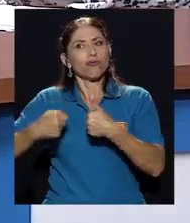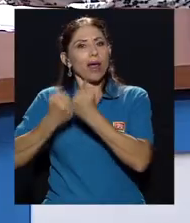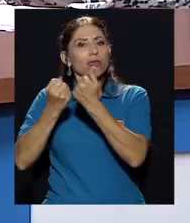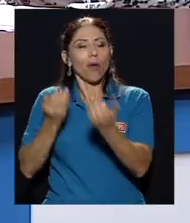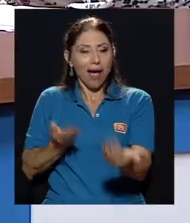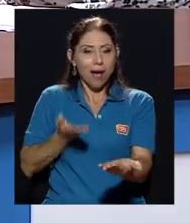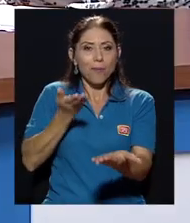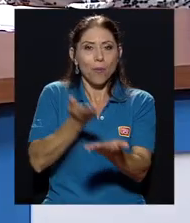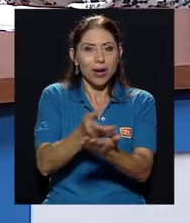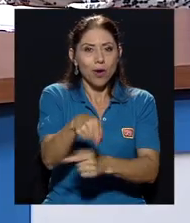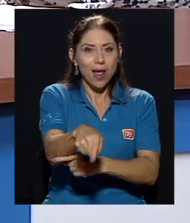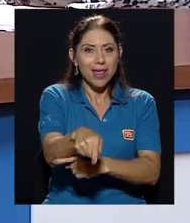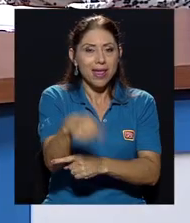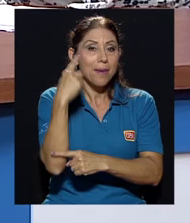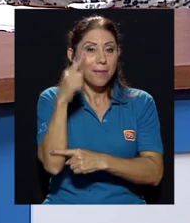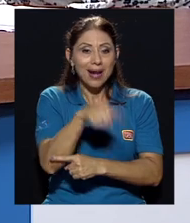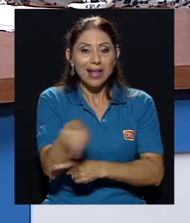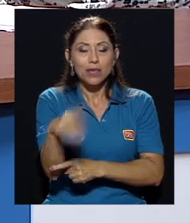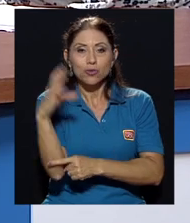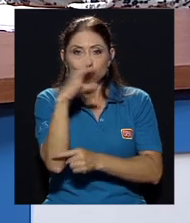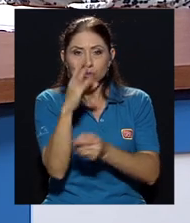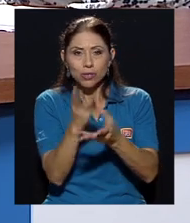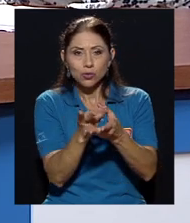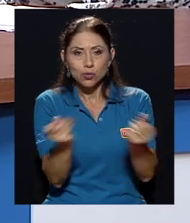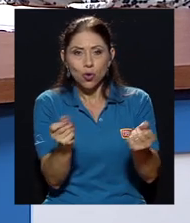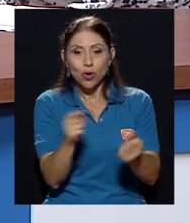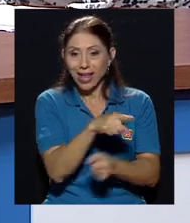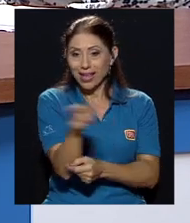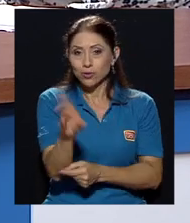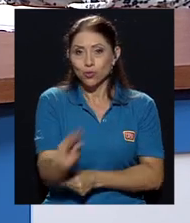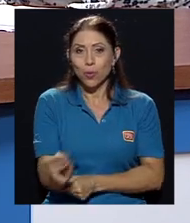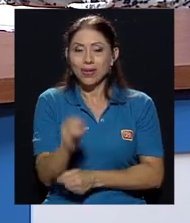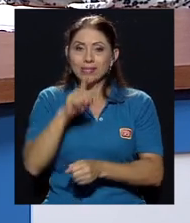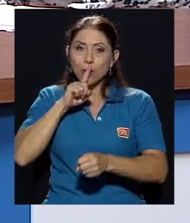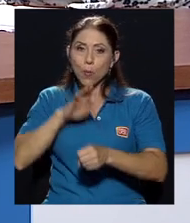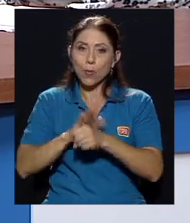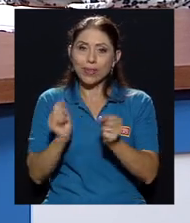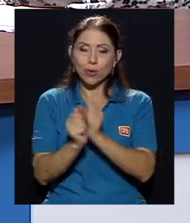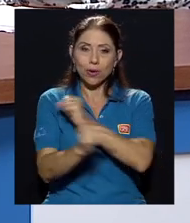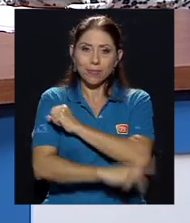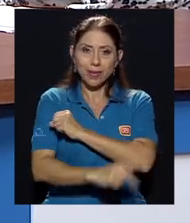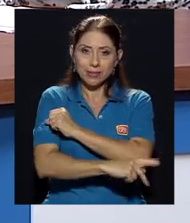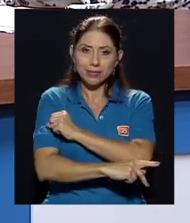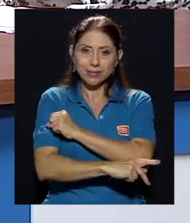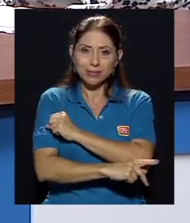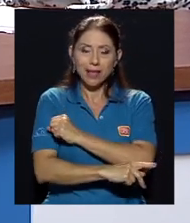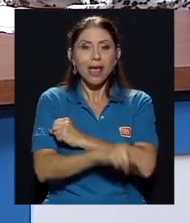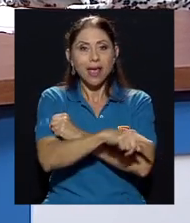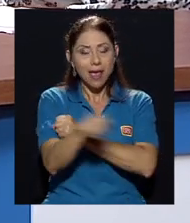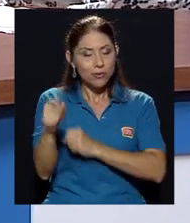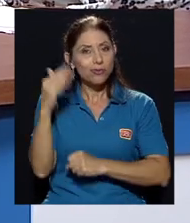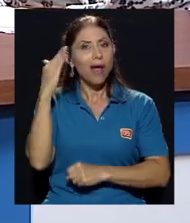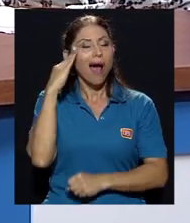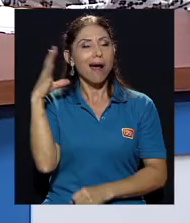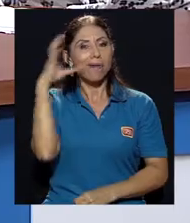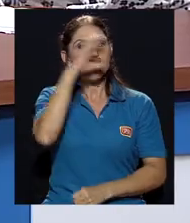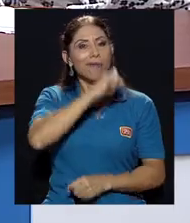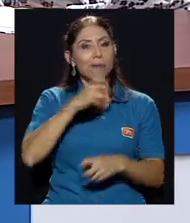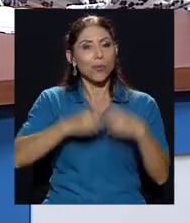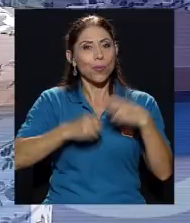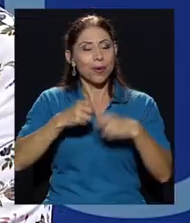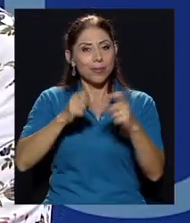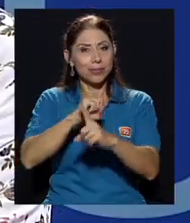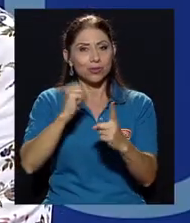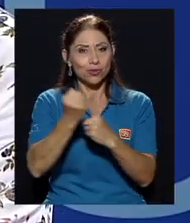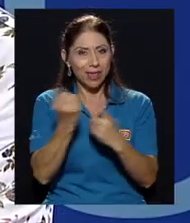eso también hace que estos jóvenes se comprometan con el país es decir ellos se vuelven más conscientes de estos problemas que tenemos como sociedad